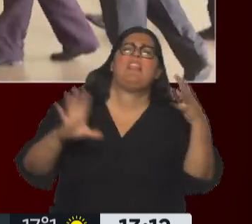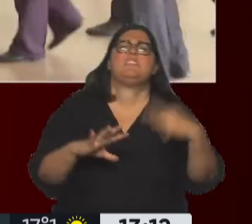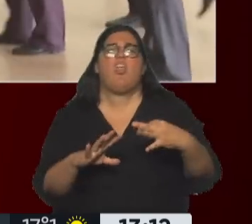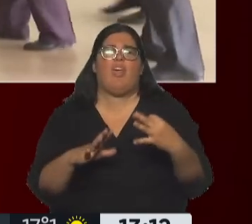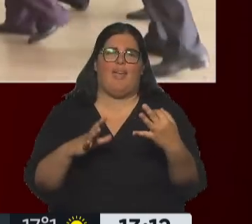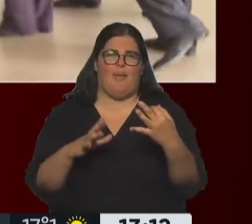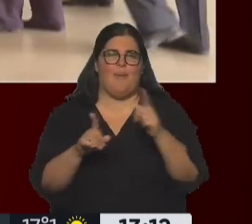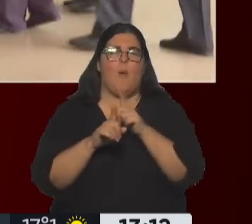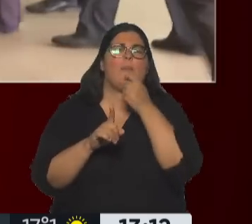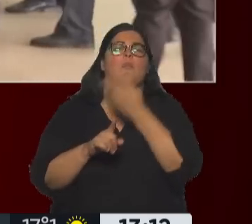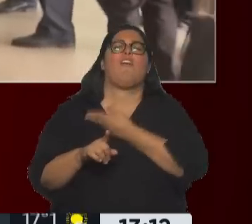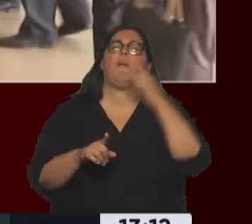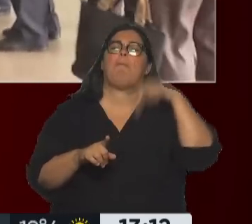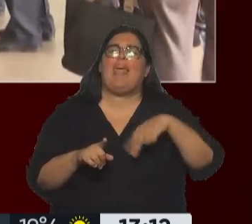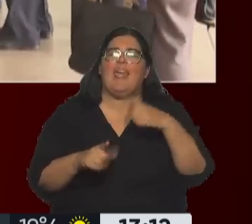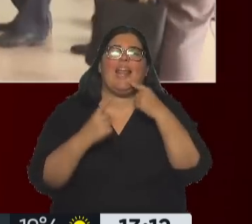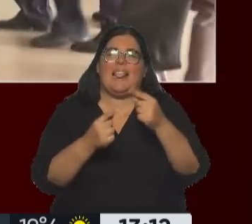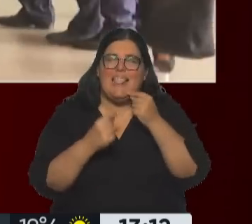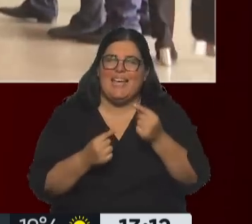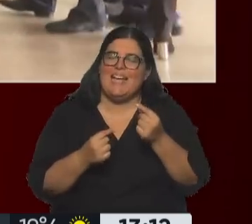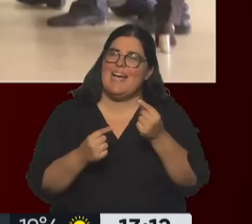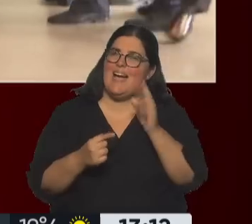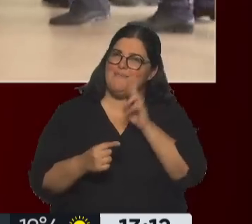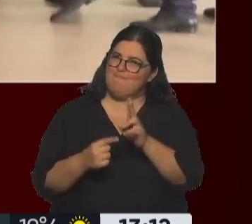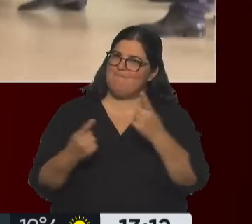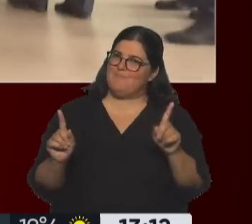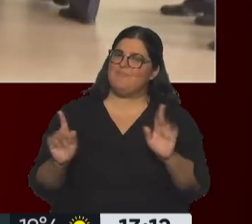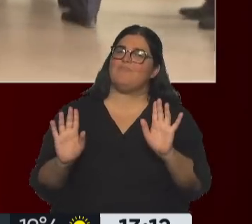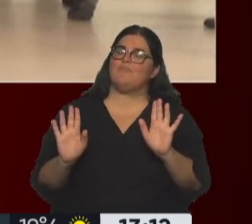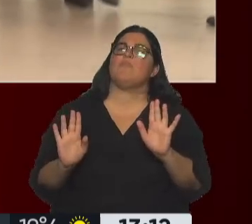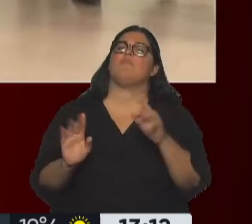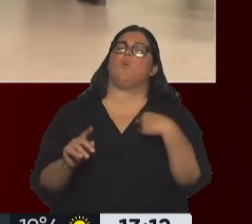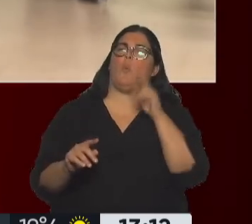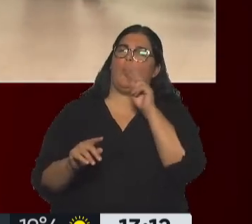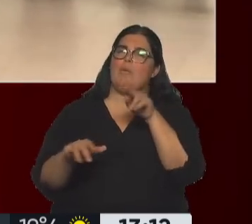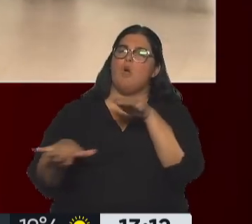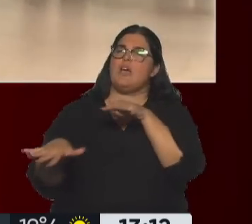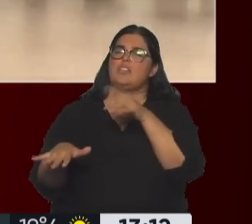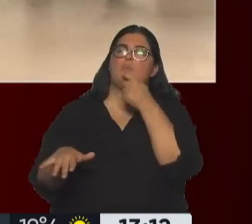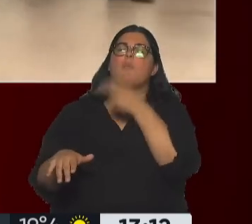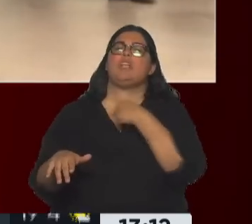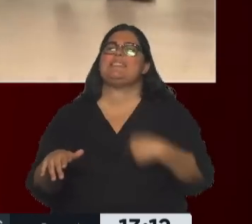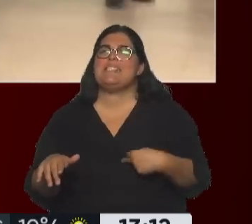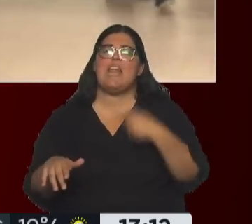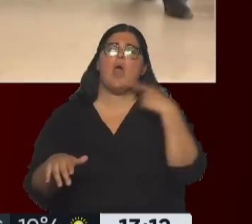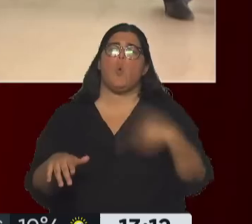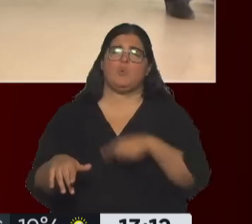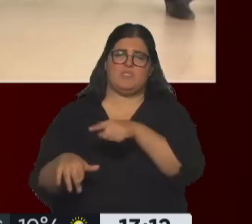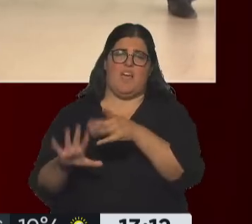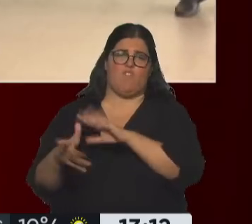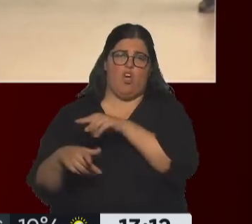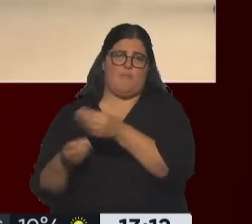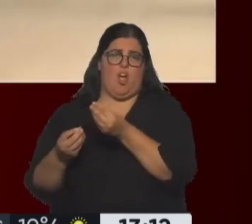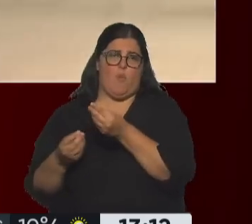Fondo Monetario Internacional, y el planteo y las acciones que también hemos visto de algunos países como China y Rusia de